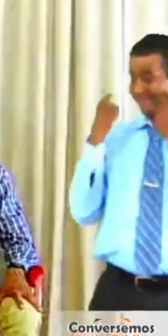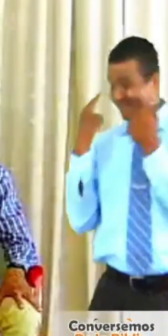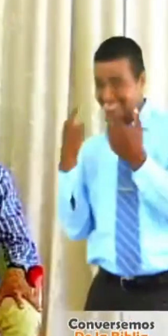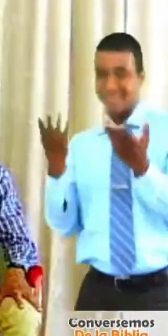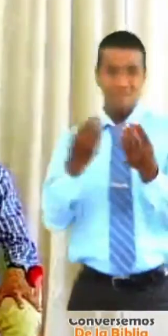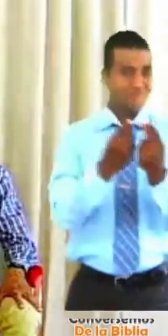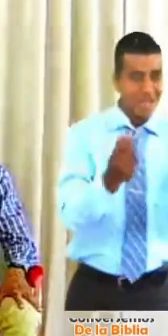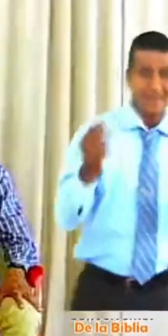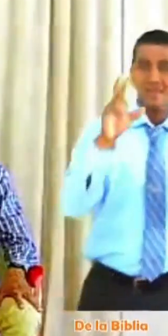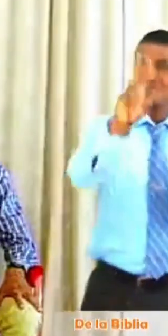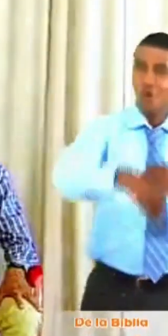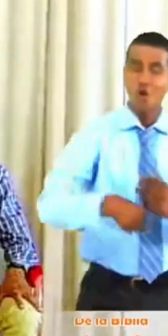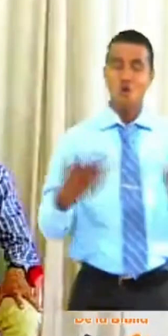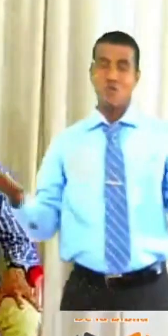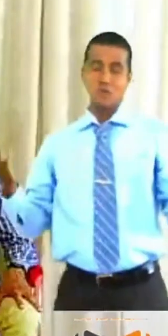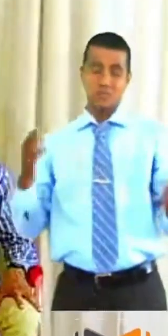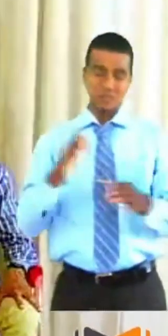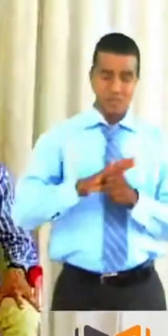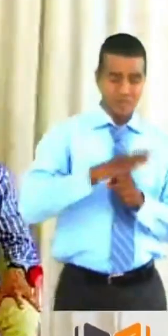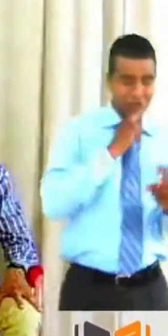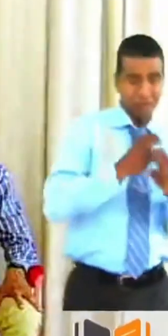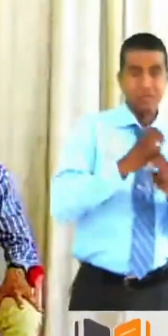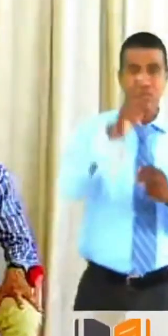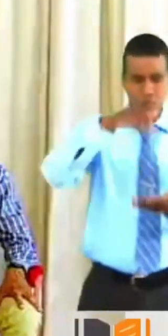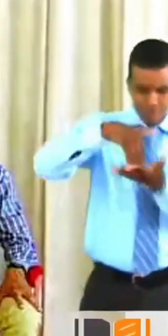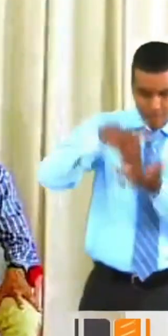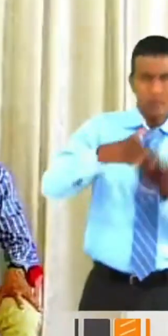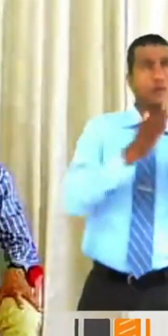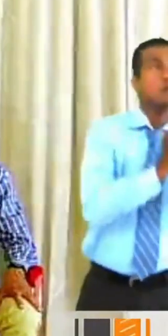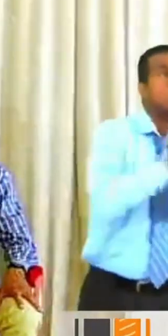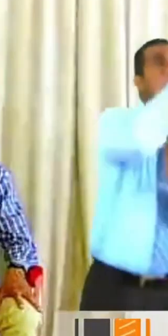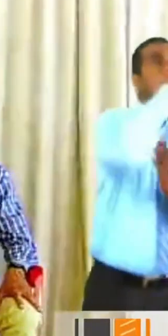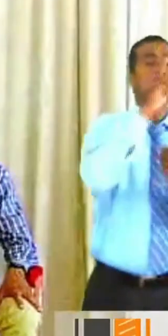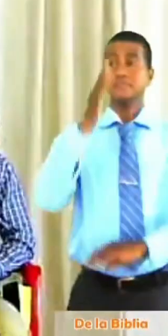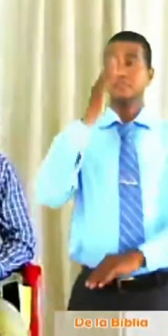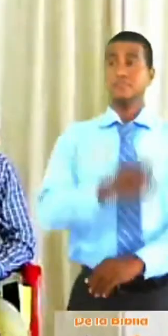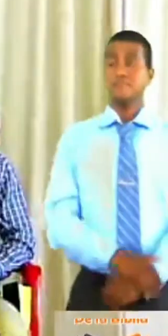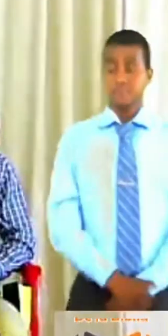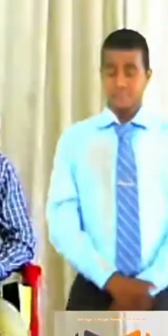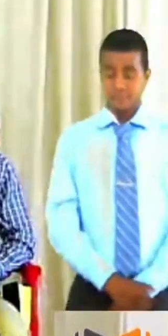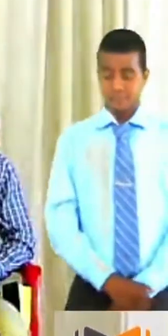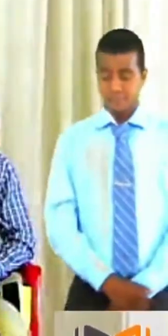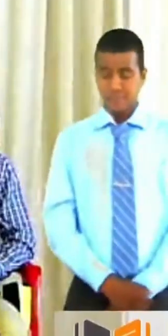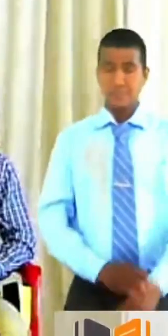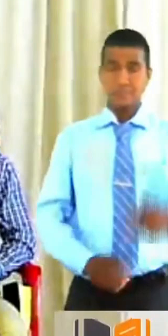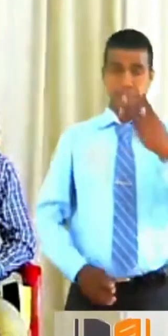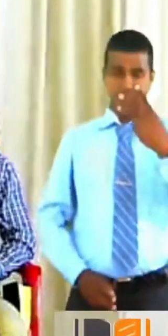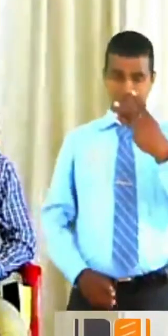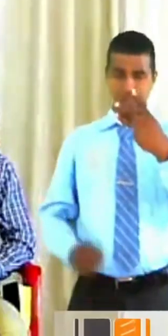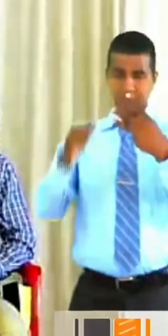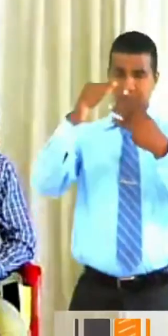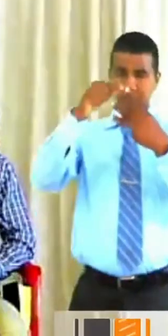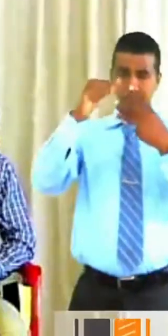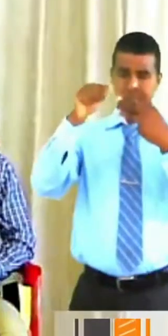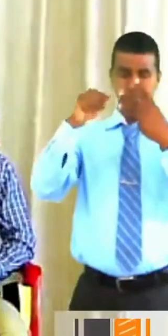mueva, si te da dificultades que no te mueva, permanece fiel, ten un galardón en tus manos. Y hay tres puntos que debemos